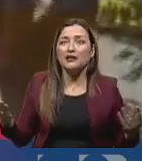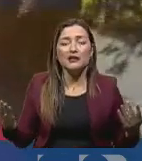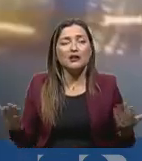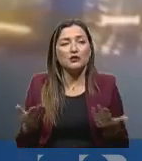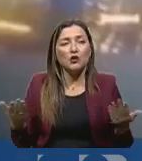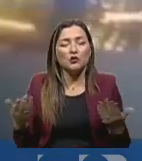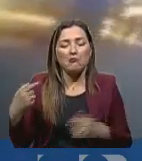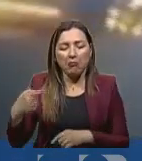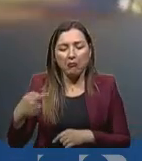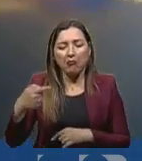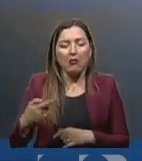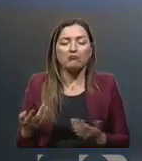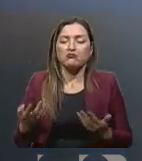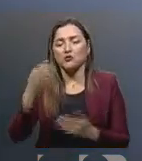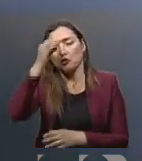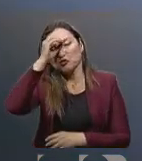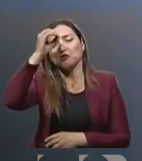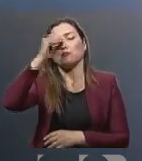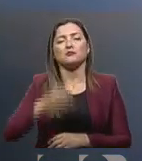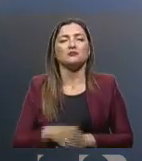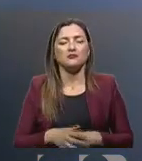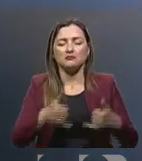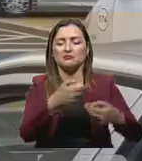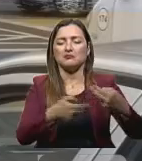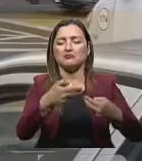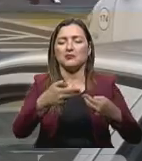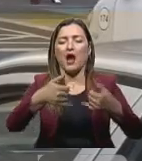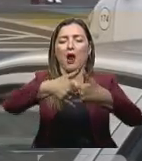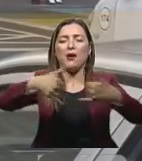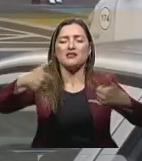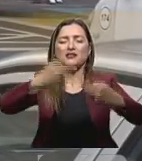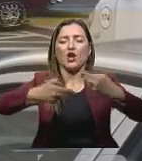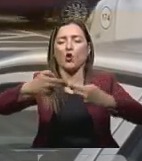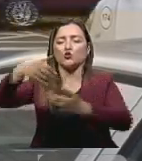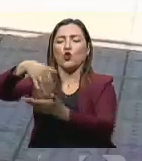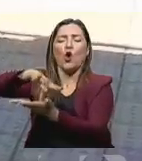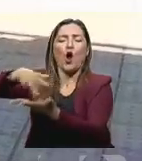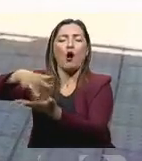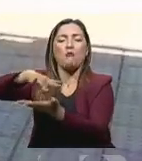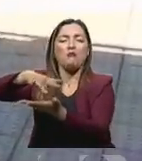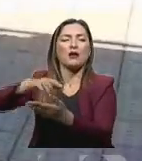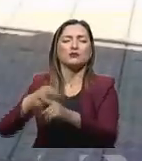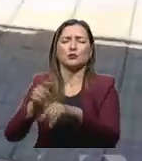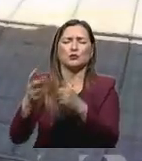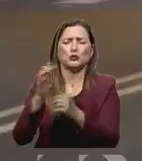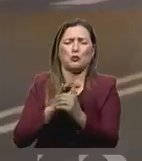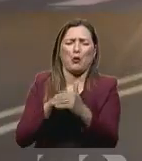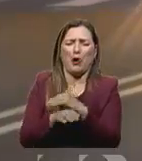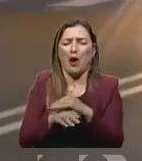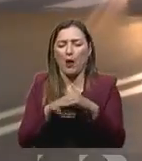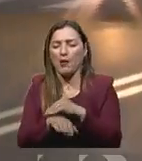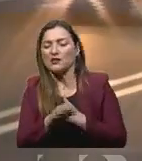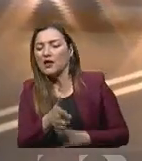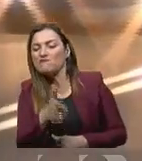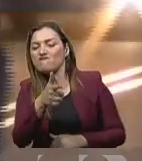Cada día los asaltos a tiendas almacenes y farmacias también genera preocupación más aún cuando los delincuentes